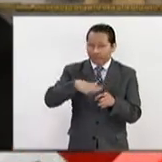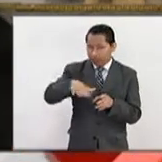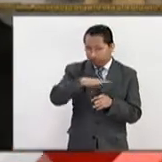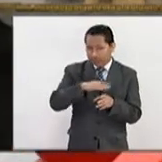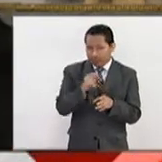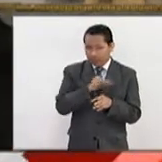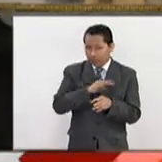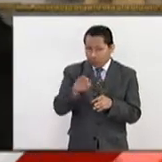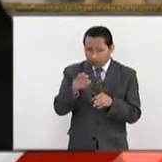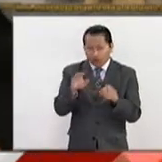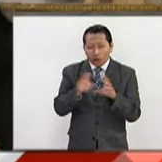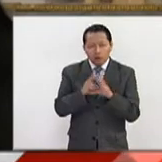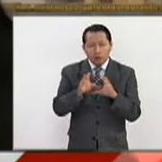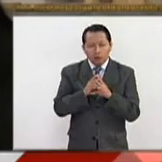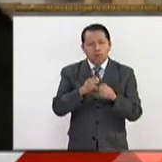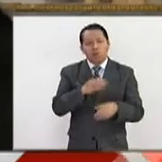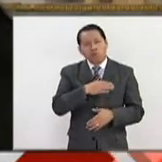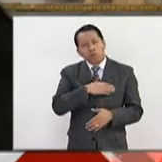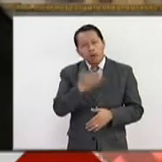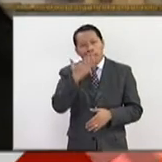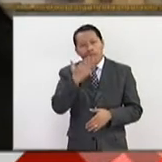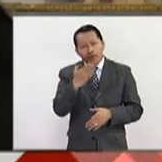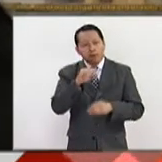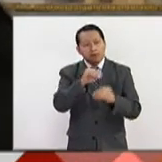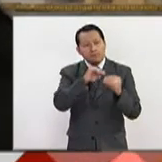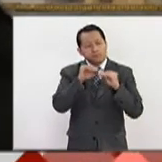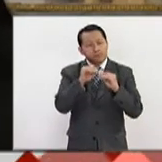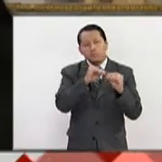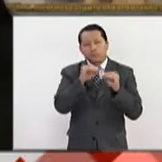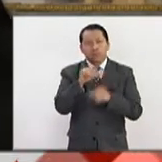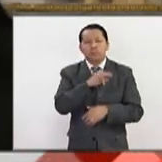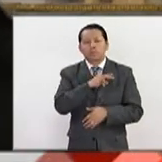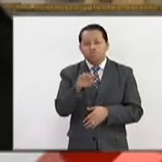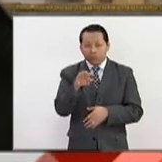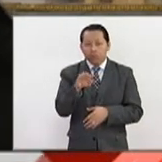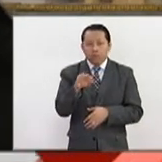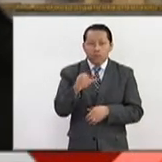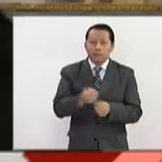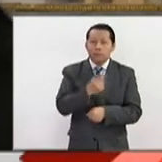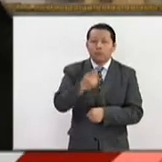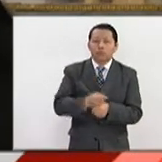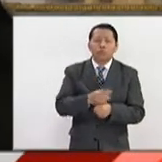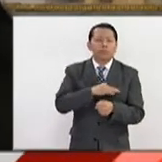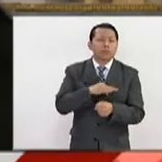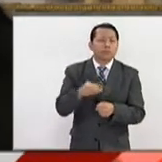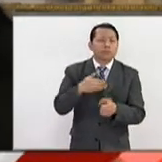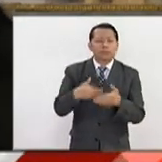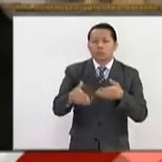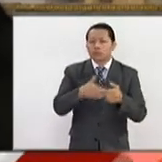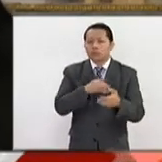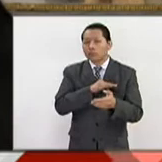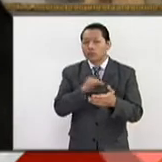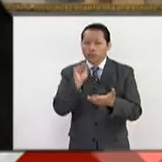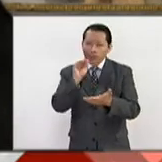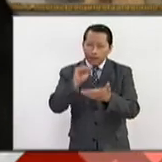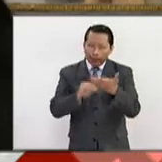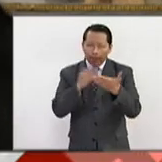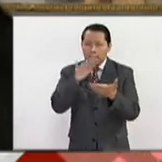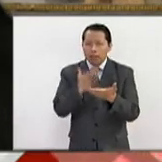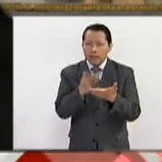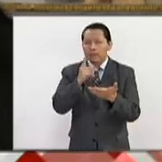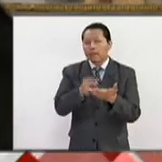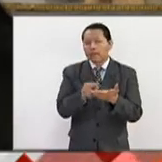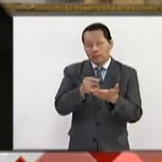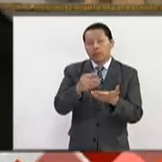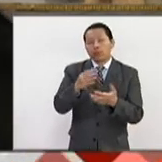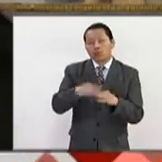que podamos sacar una buena negociación que dé posibilidades de modernización del tratado, en donde